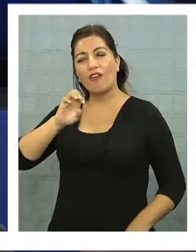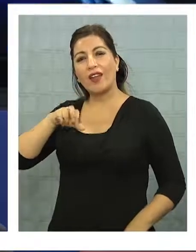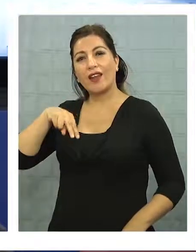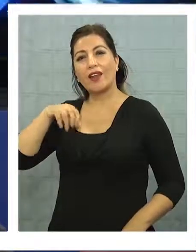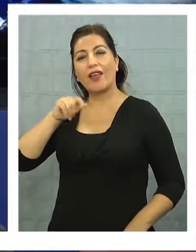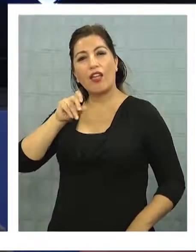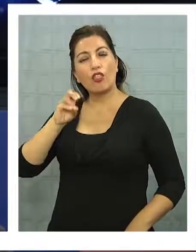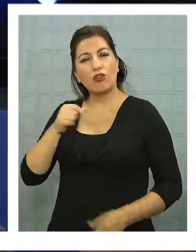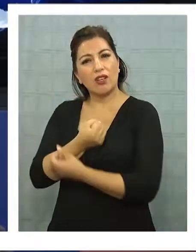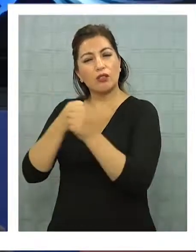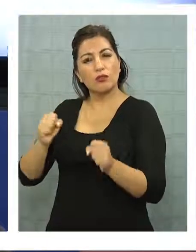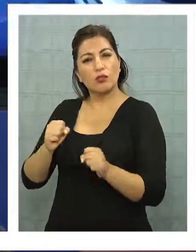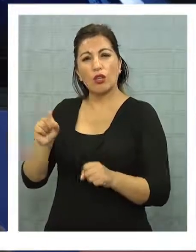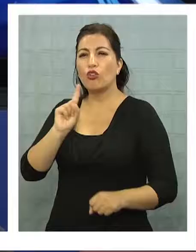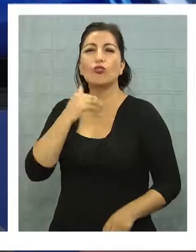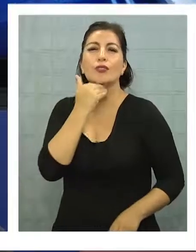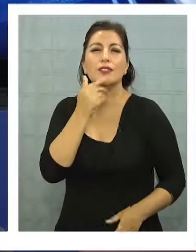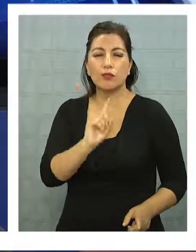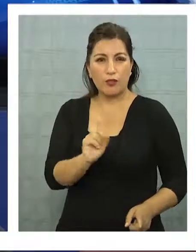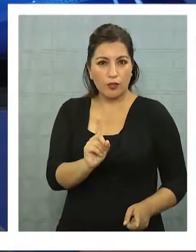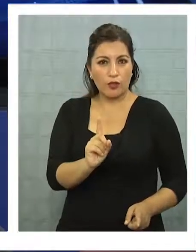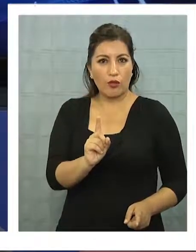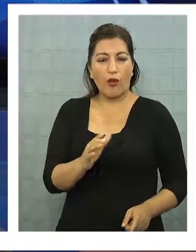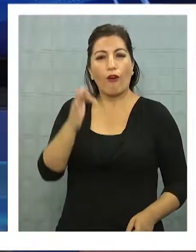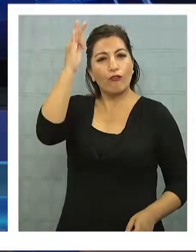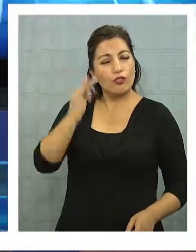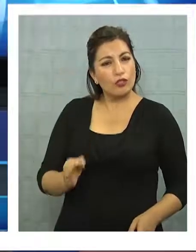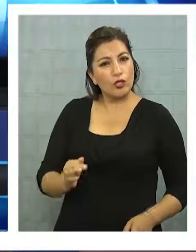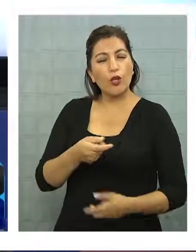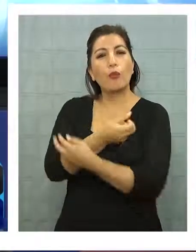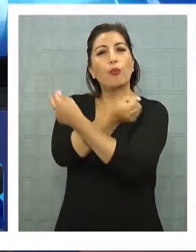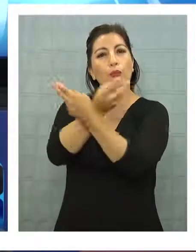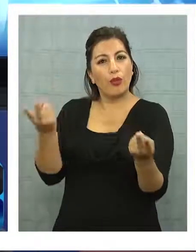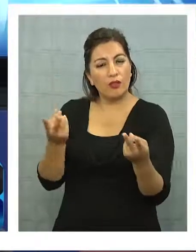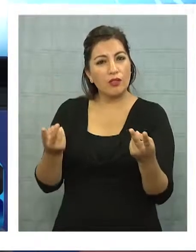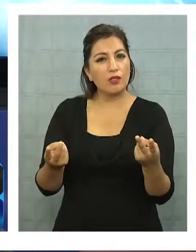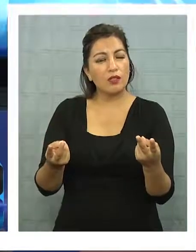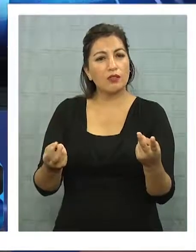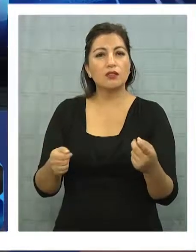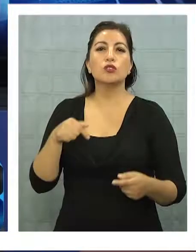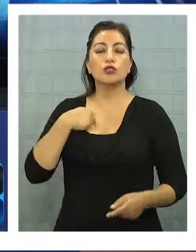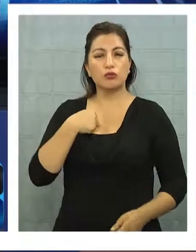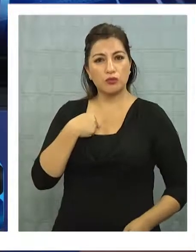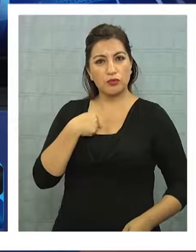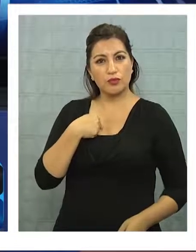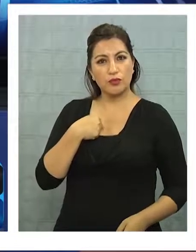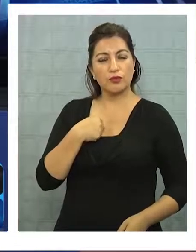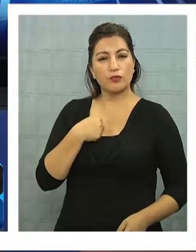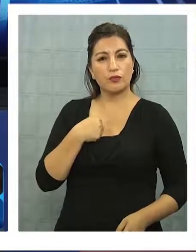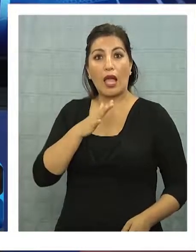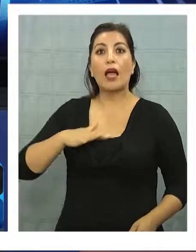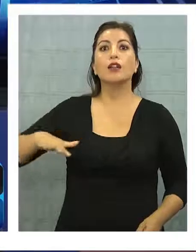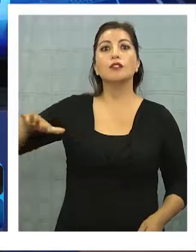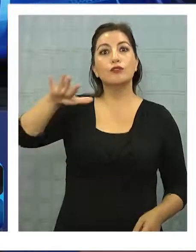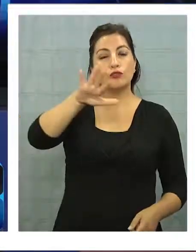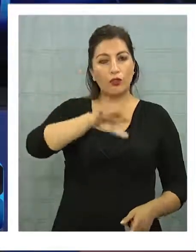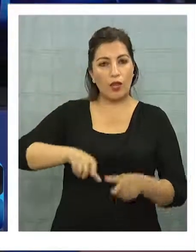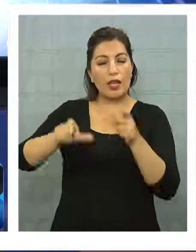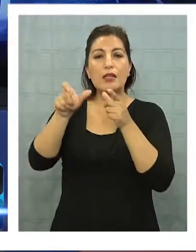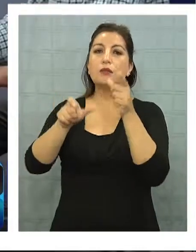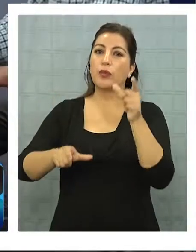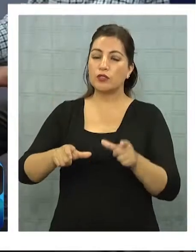pues hagamos una reforma constitucional que diga que los parlamentarios pueden renunciar a sus cargos. De lo contrario, demos una norma ad hoc para esta vez y